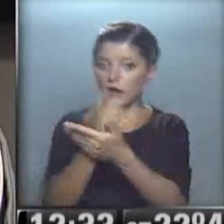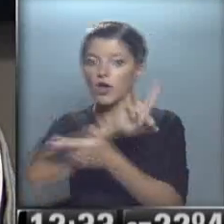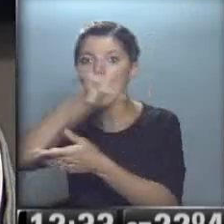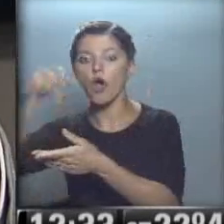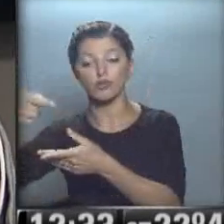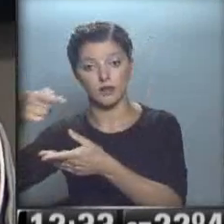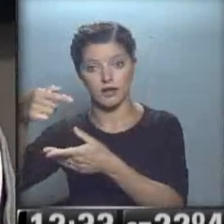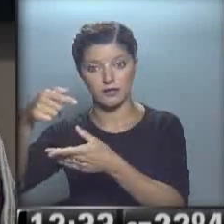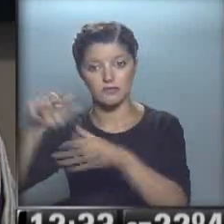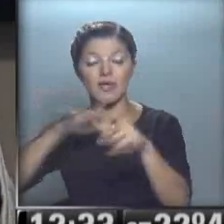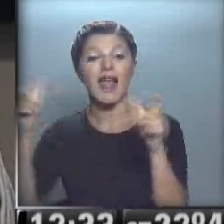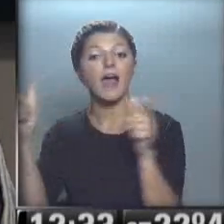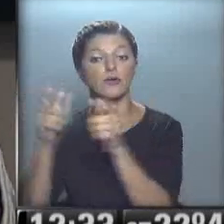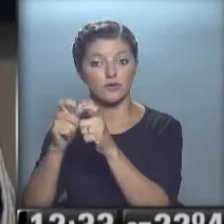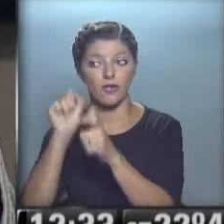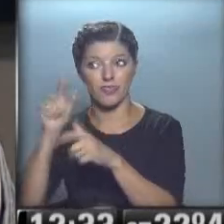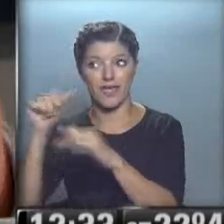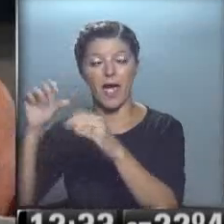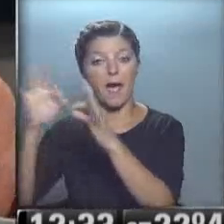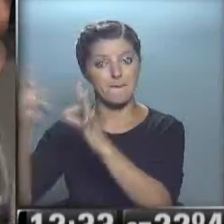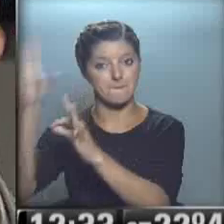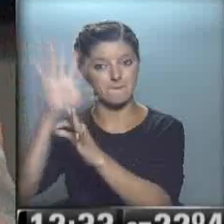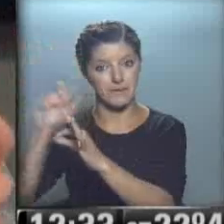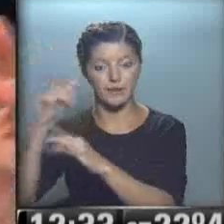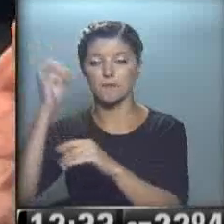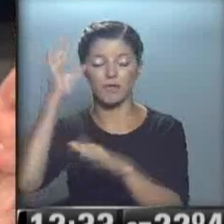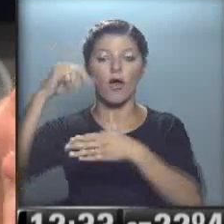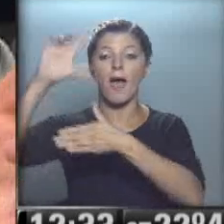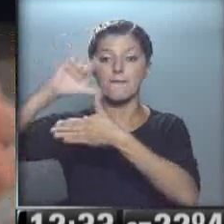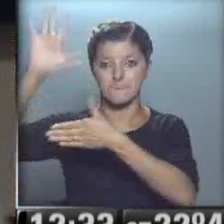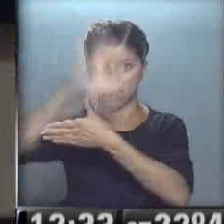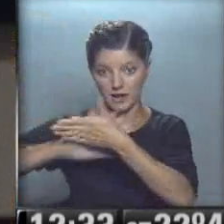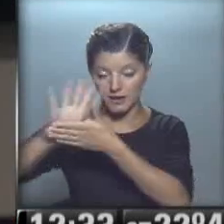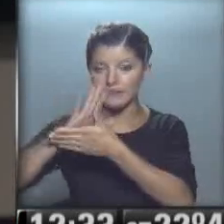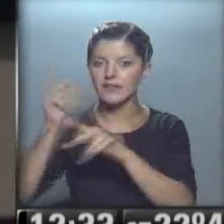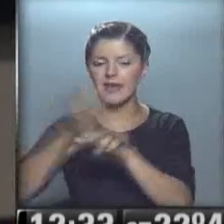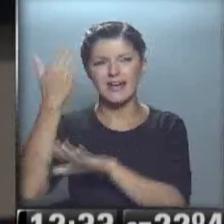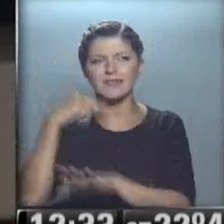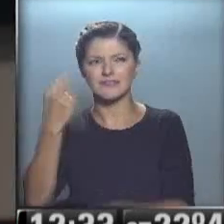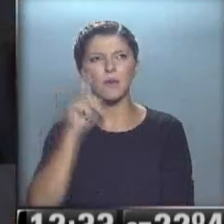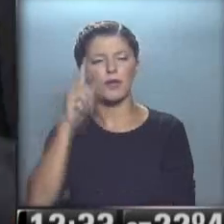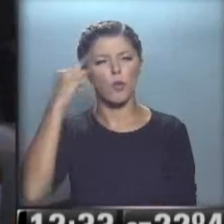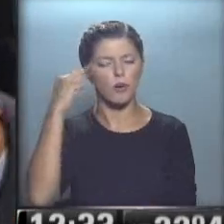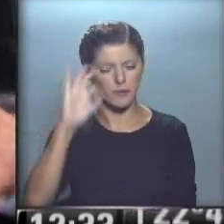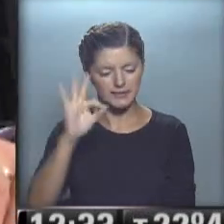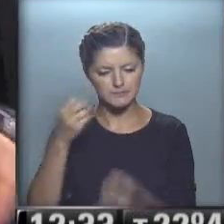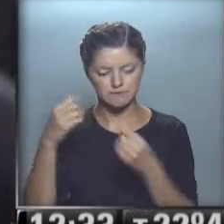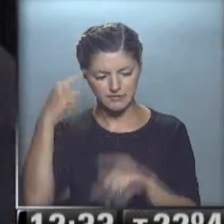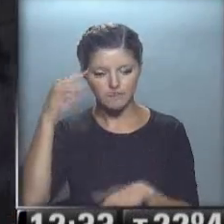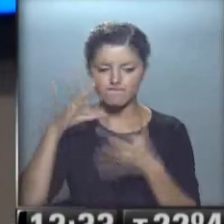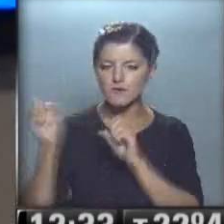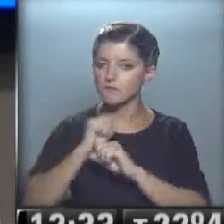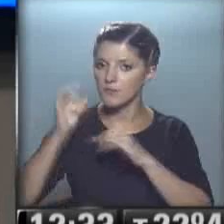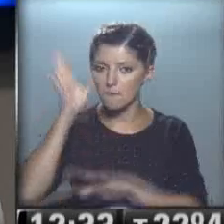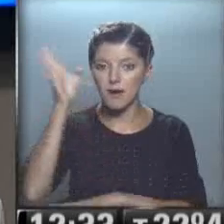devaluadas las cumbres iberoamericanas que a principio de los 90 aparecían como algo muy fuerte muy arrollador y hoy han quedado bastante